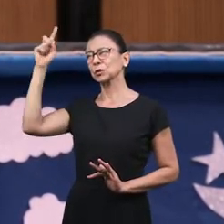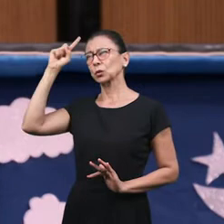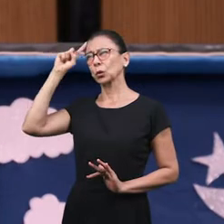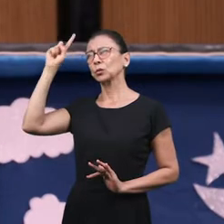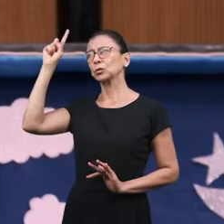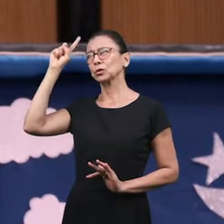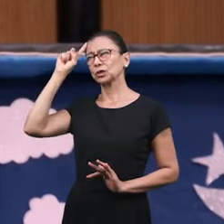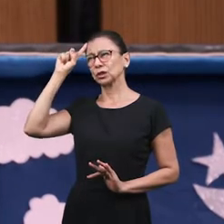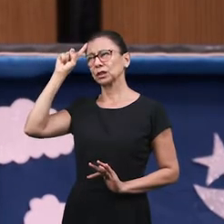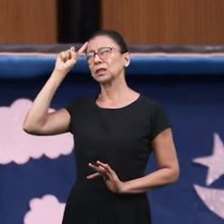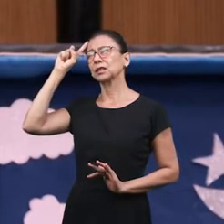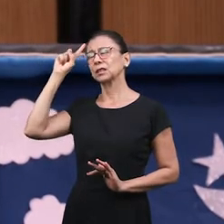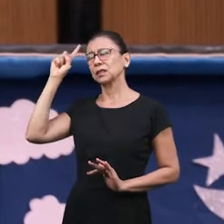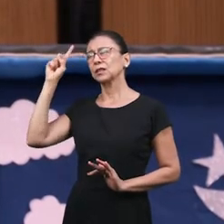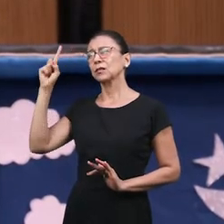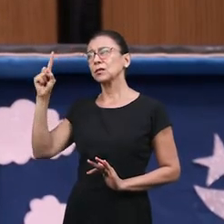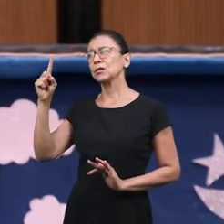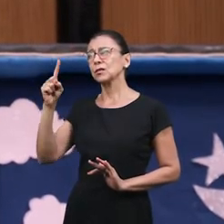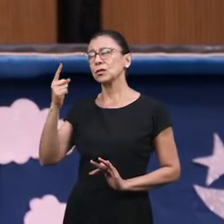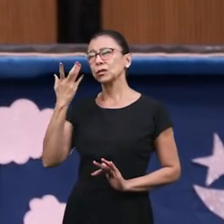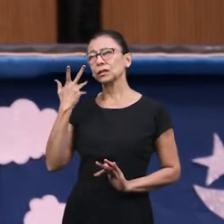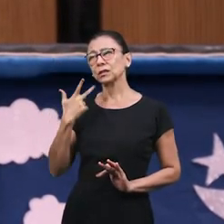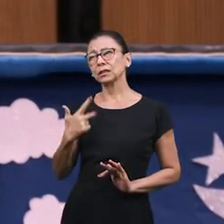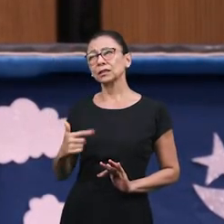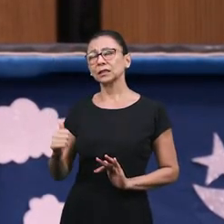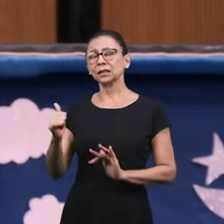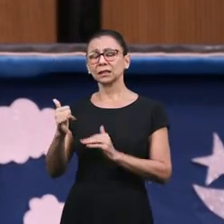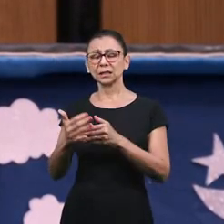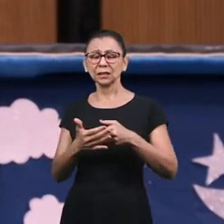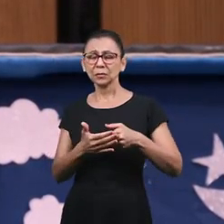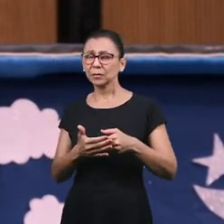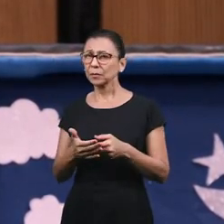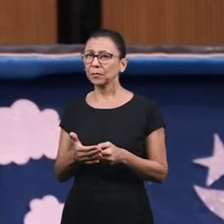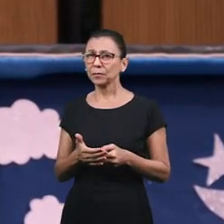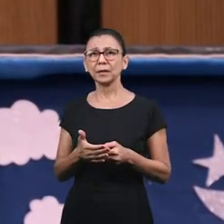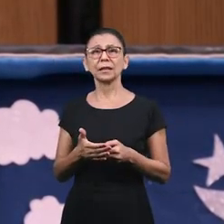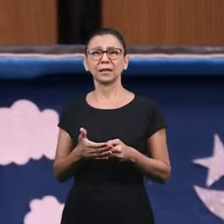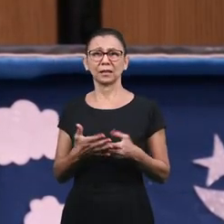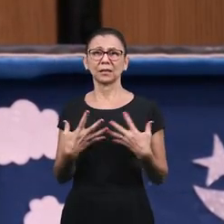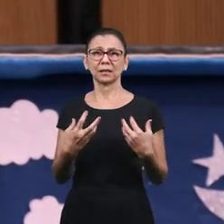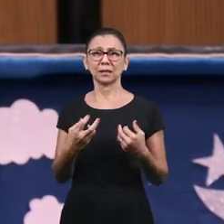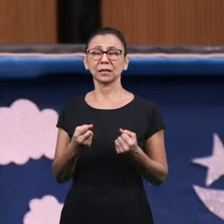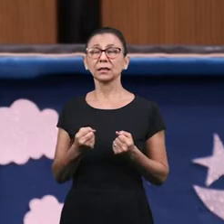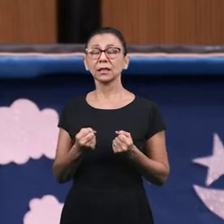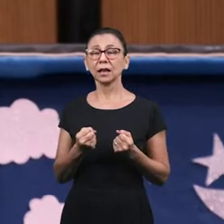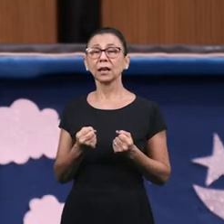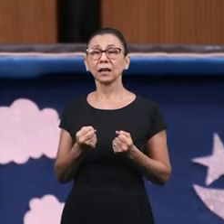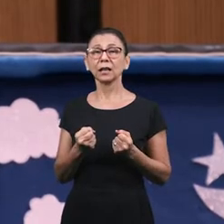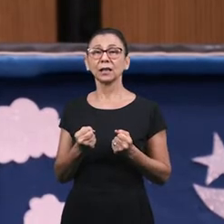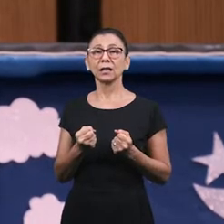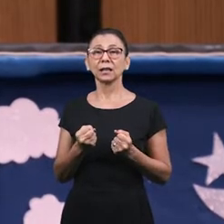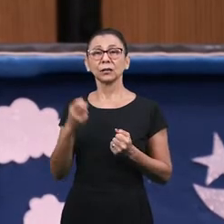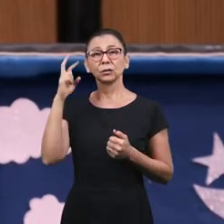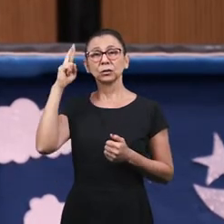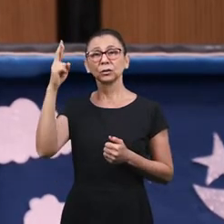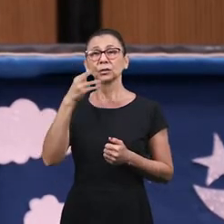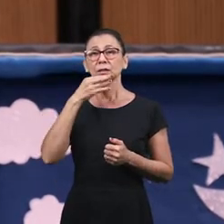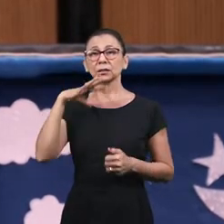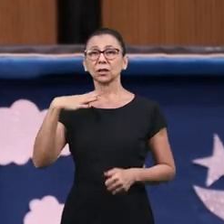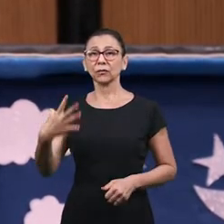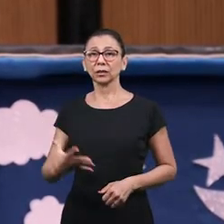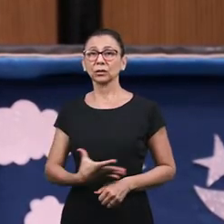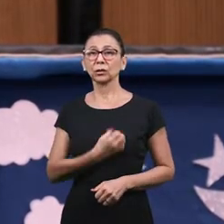en el corazón de todos los niños y de todos aquellos que te aceptaron hoy como su Salvador y